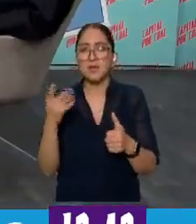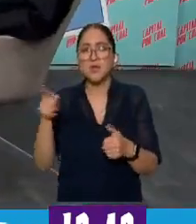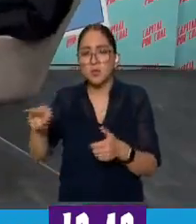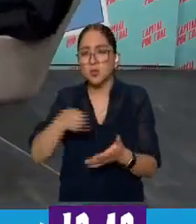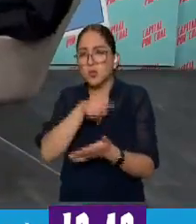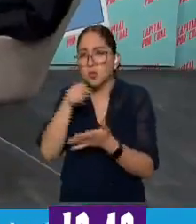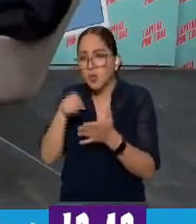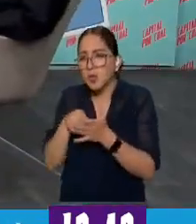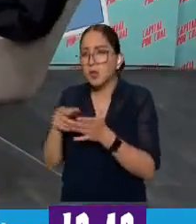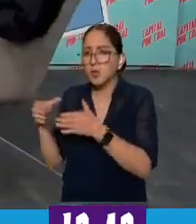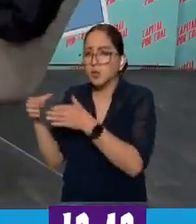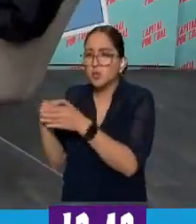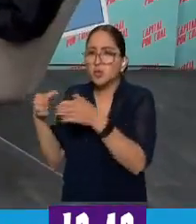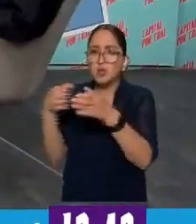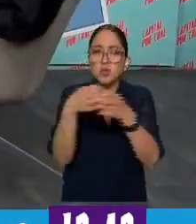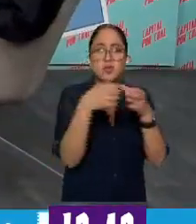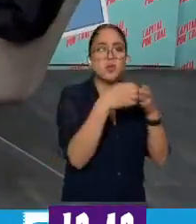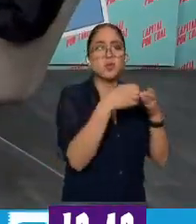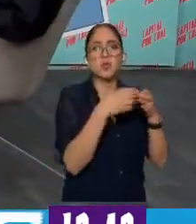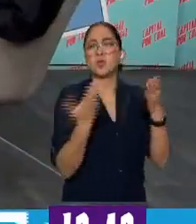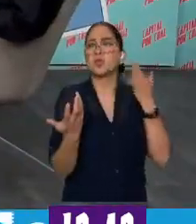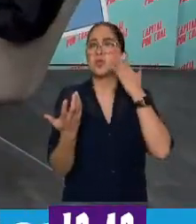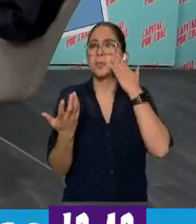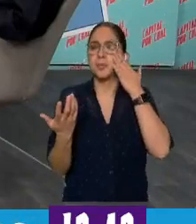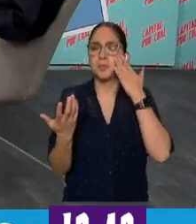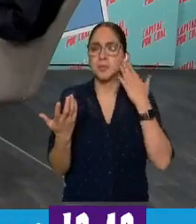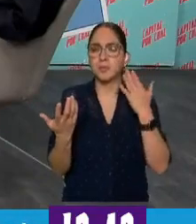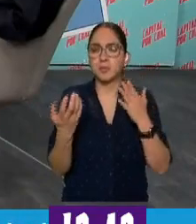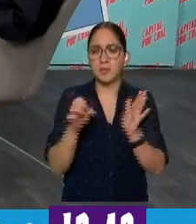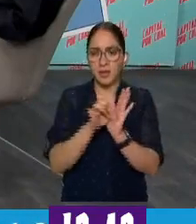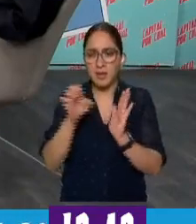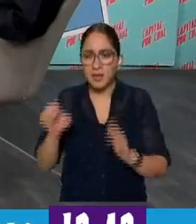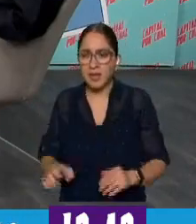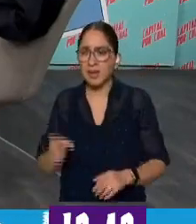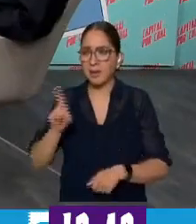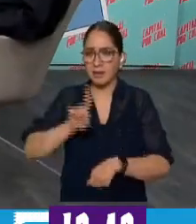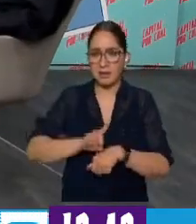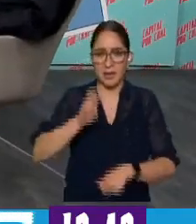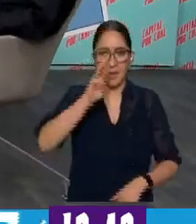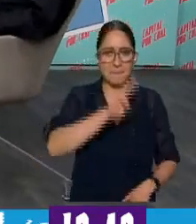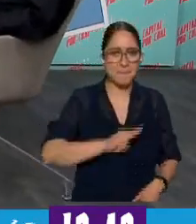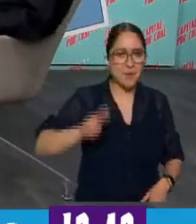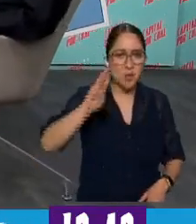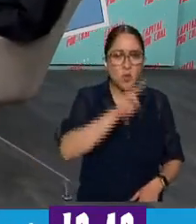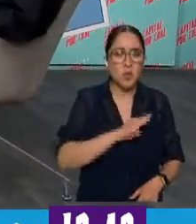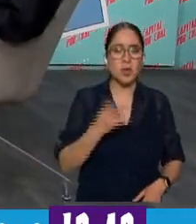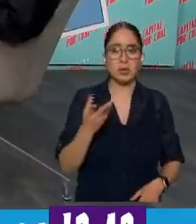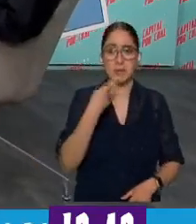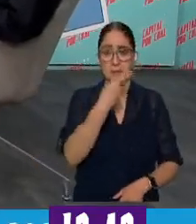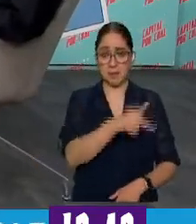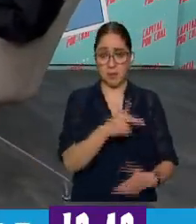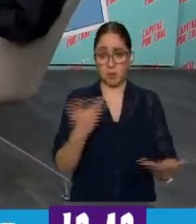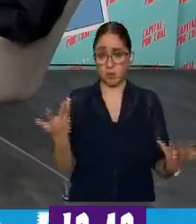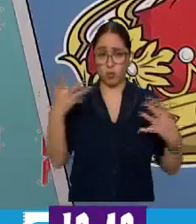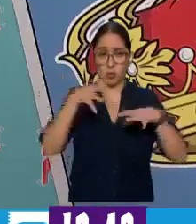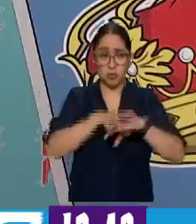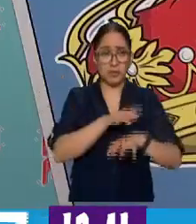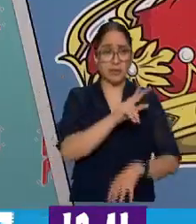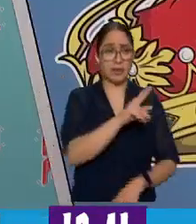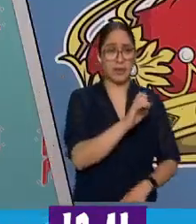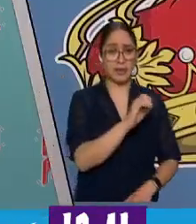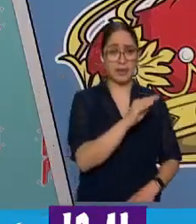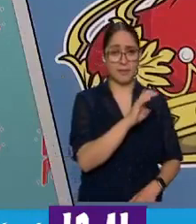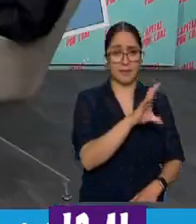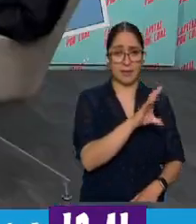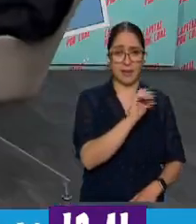más chiquitos, hacer una temporada, tocar, no sé, los miércoles, una cosa como más. No, pero esta combinación petit, de los Rebel Cats